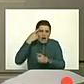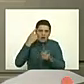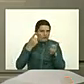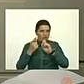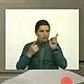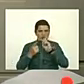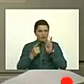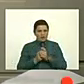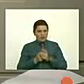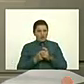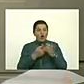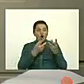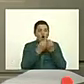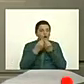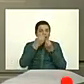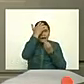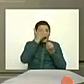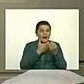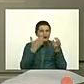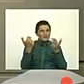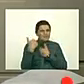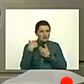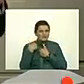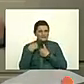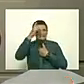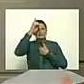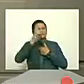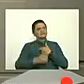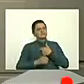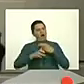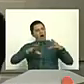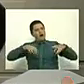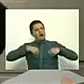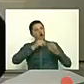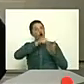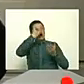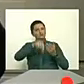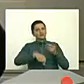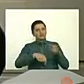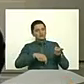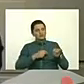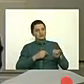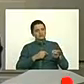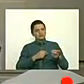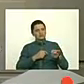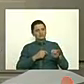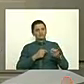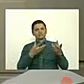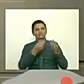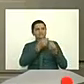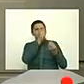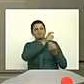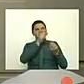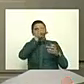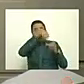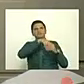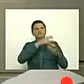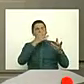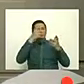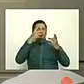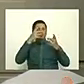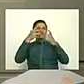el comité evaluador que hace esa decisión de aceptar el contrato, integrado por varios funcionarios